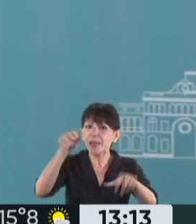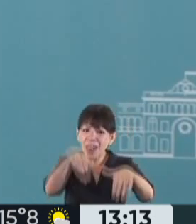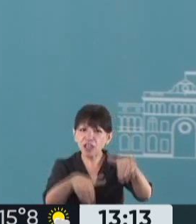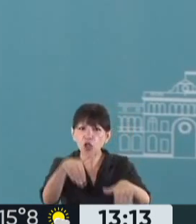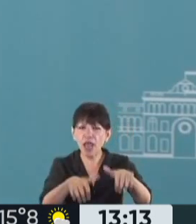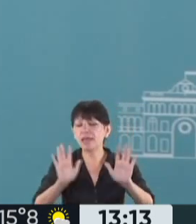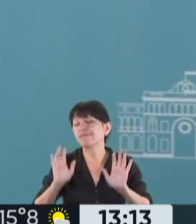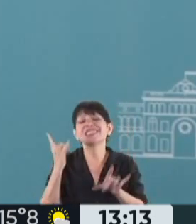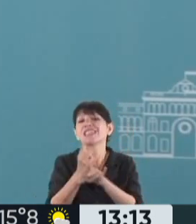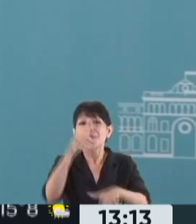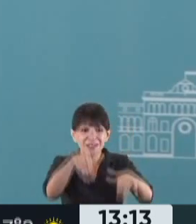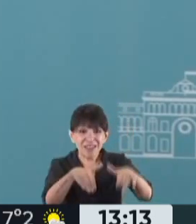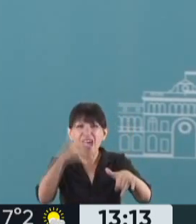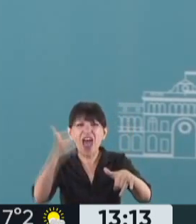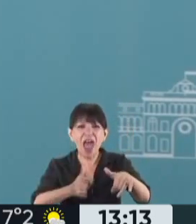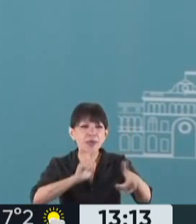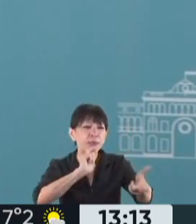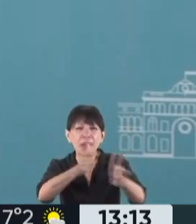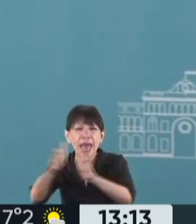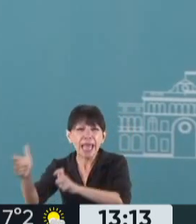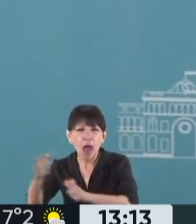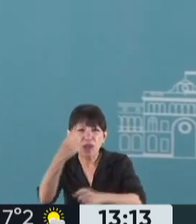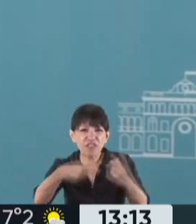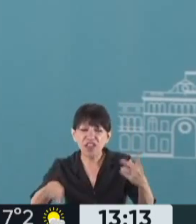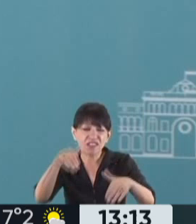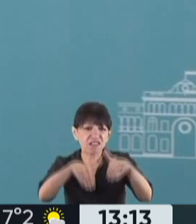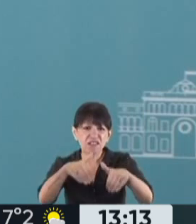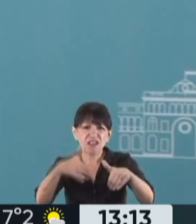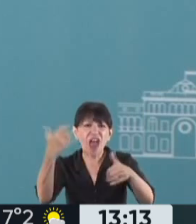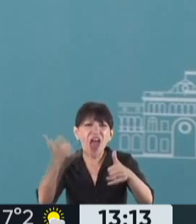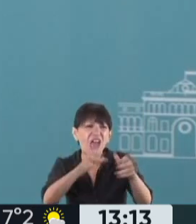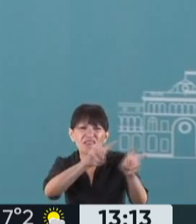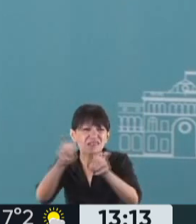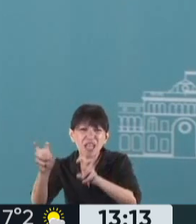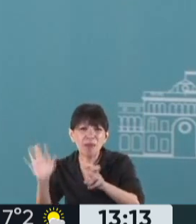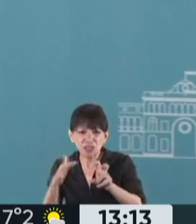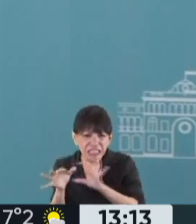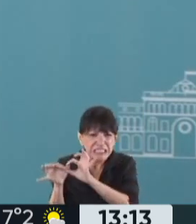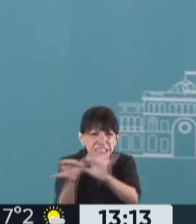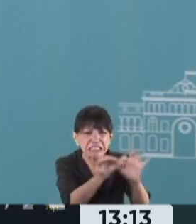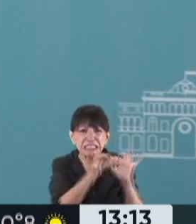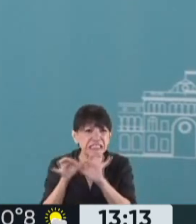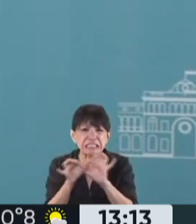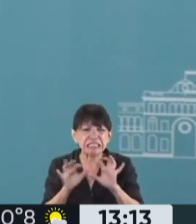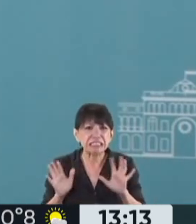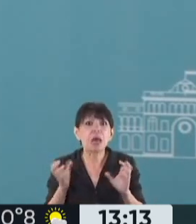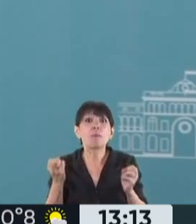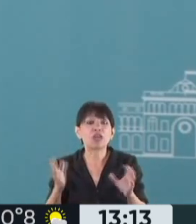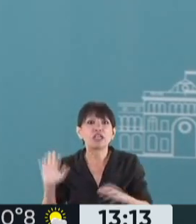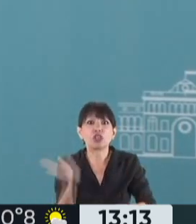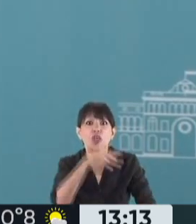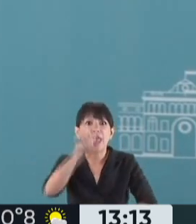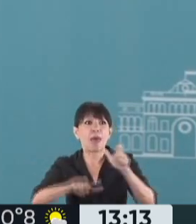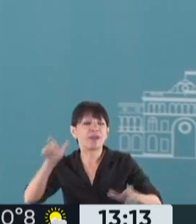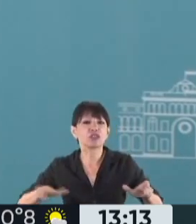cosas influyen, lamentablemente tengo que decirle, en el año electoral, porque es como que se tensan todas las políticas porque todo el mundo está buscando,